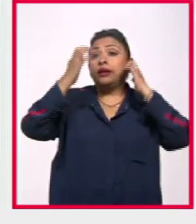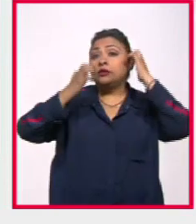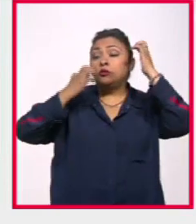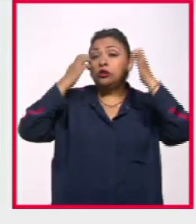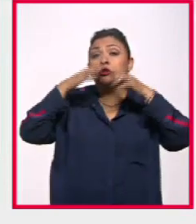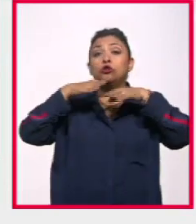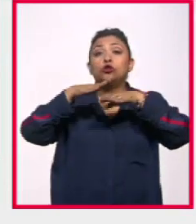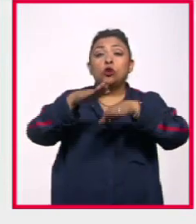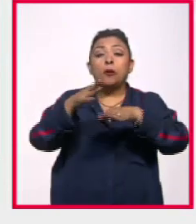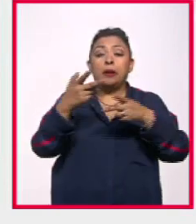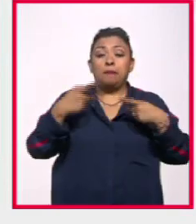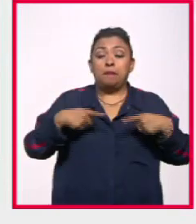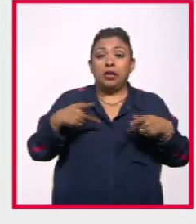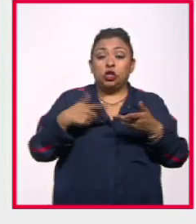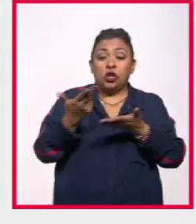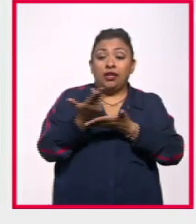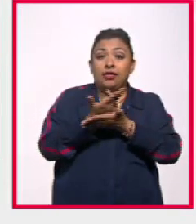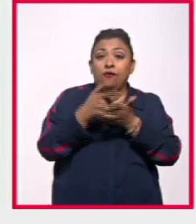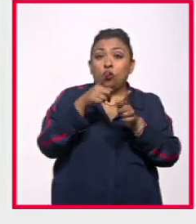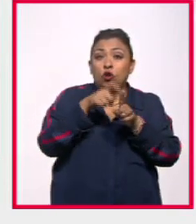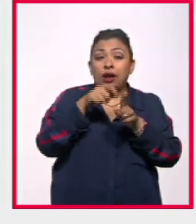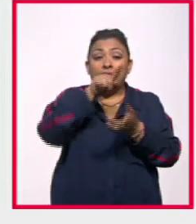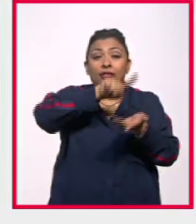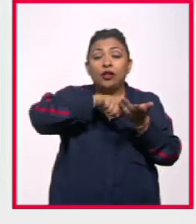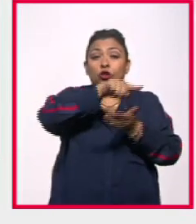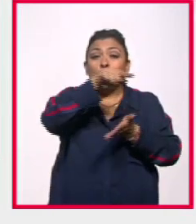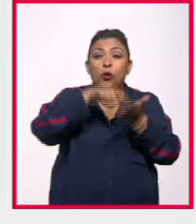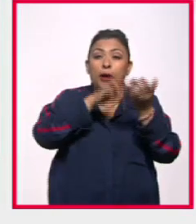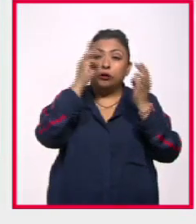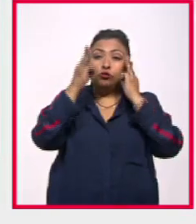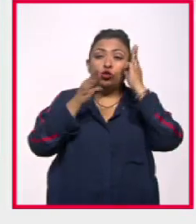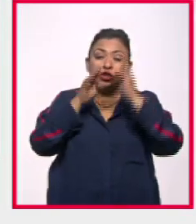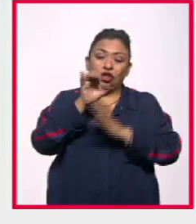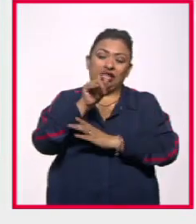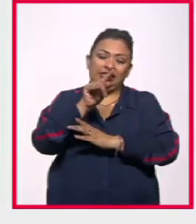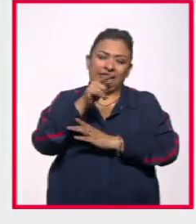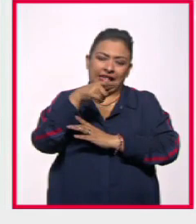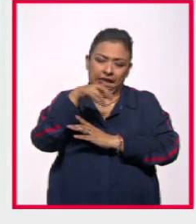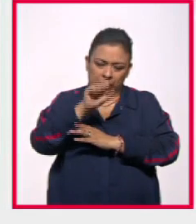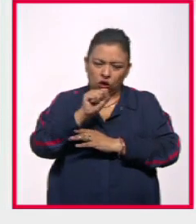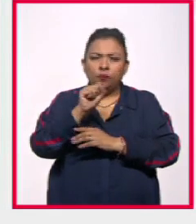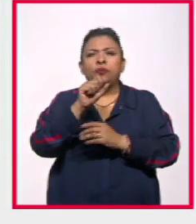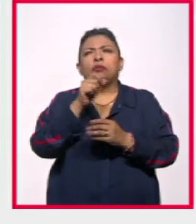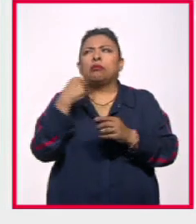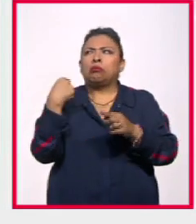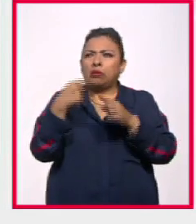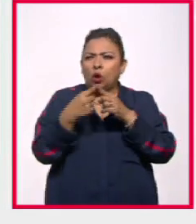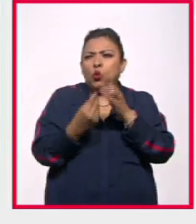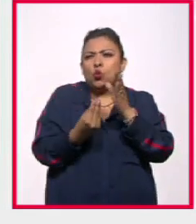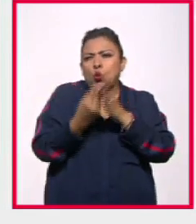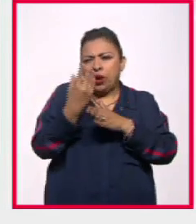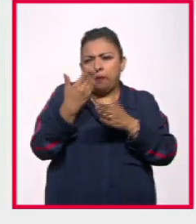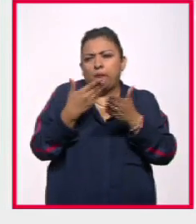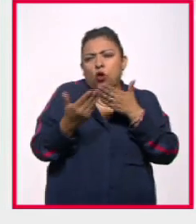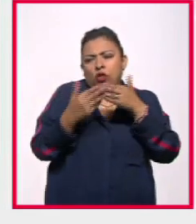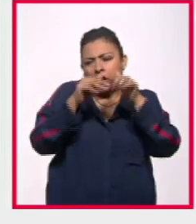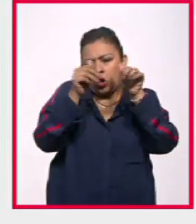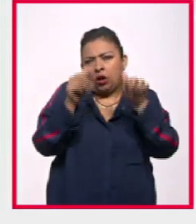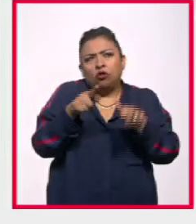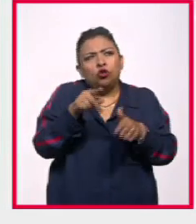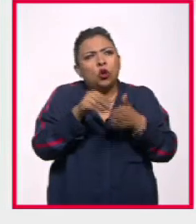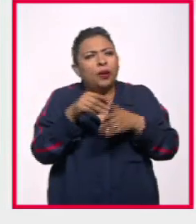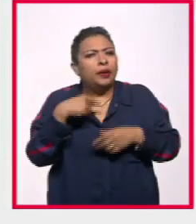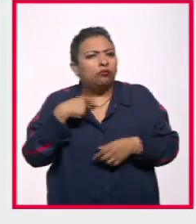en torno a caricaturistas en el Museo del Estanquillo. Solamente artistas de estos años, que todavía tenemos el gusto